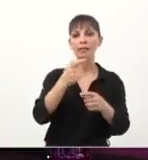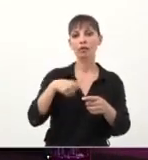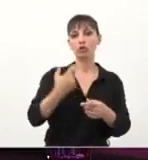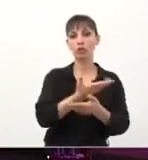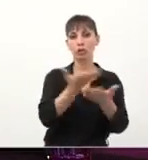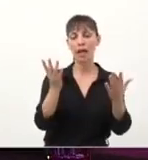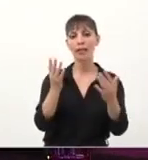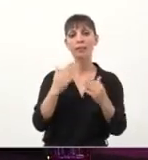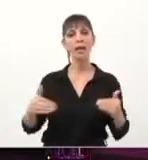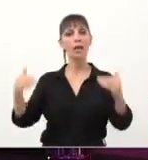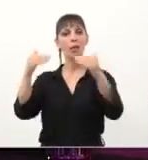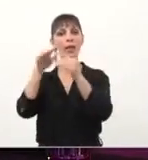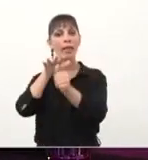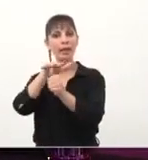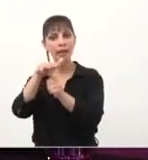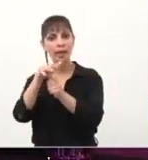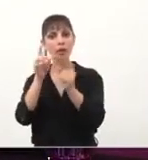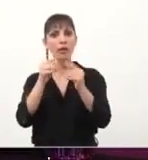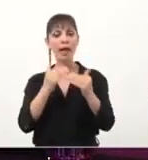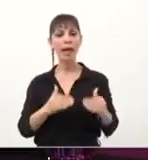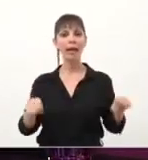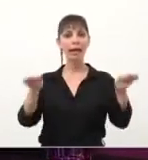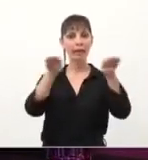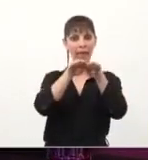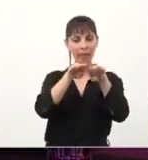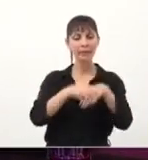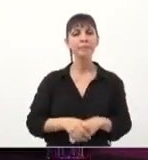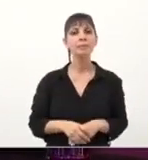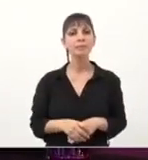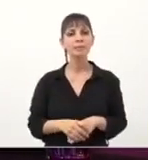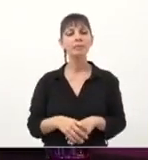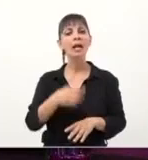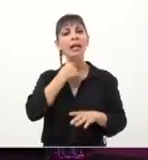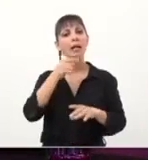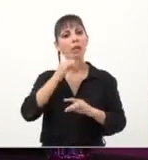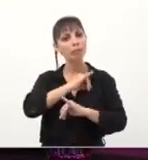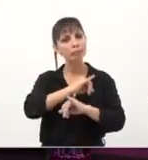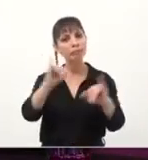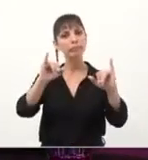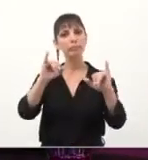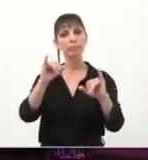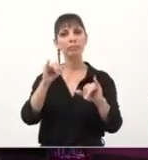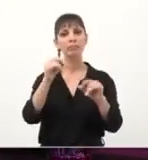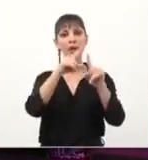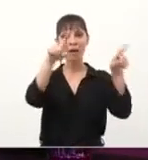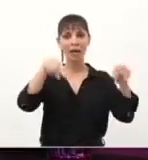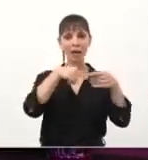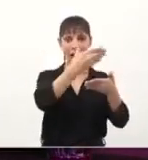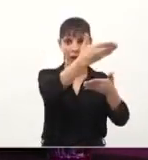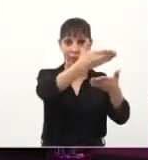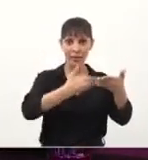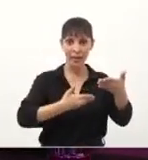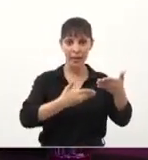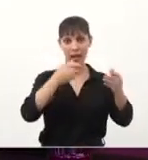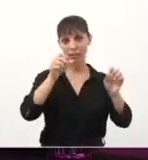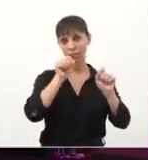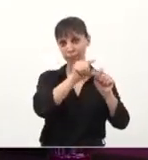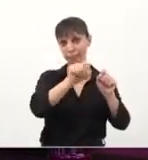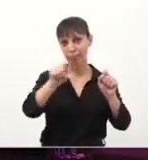igualdad de género y también equidad. Le queremos recordar que los atriles, como están dispuestos los